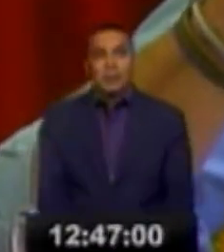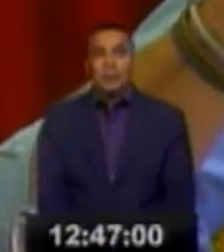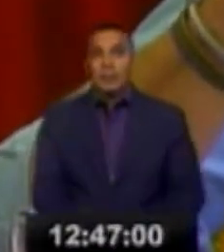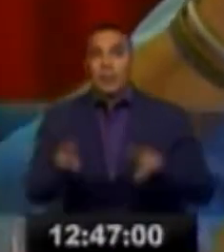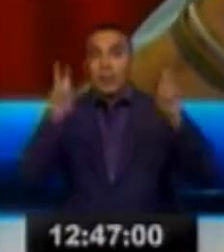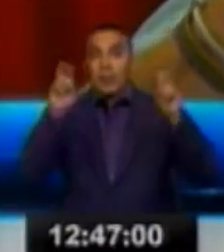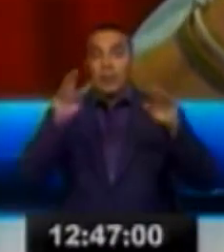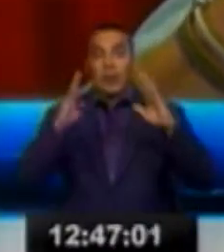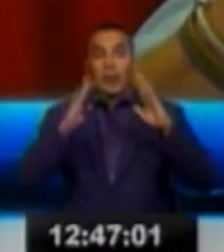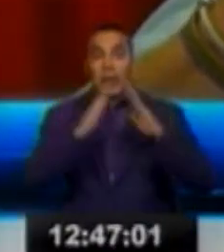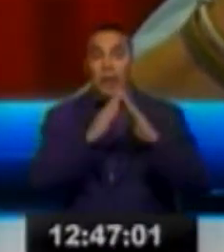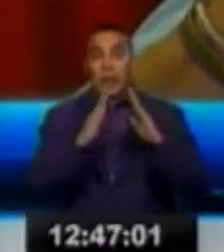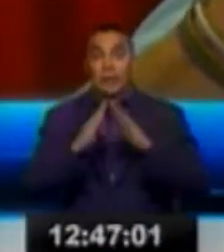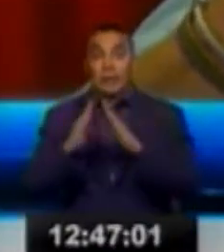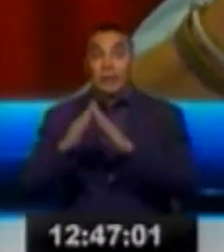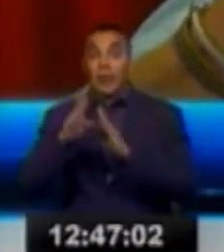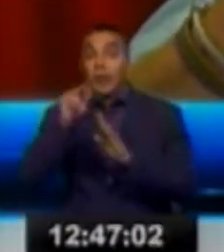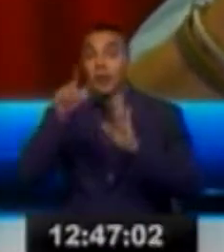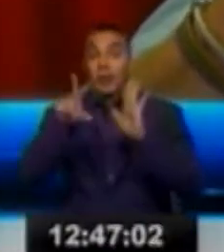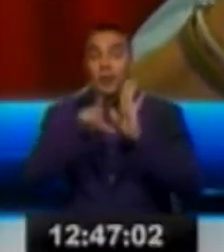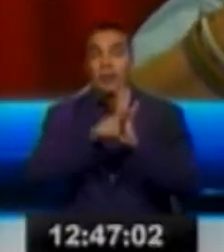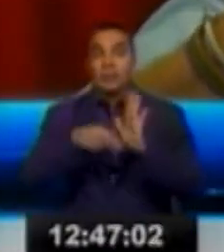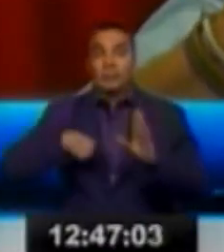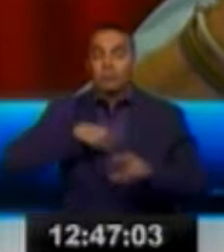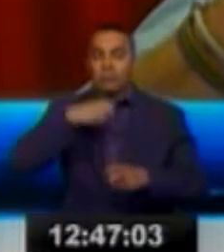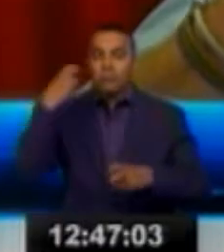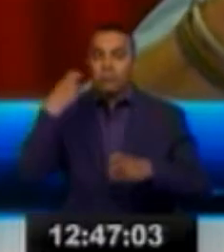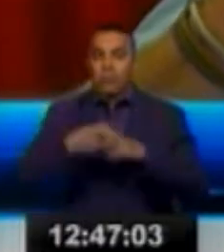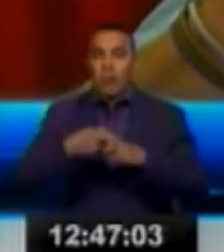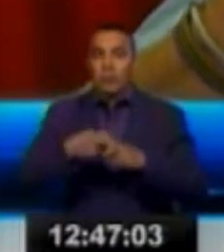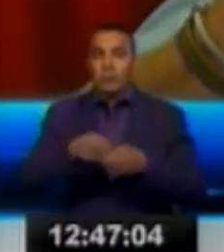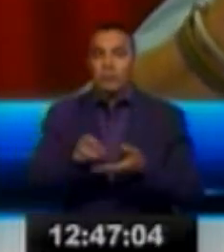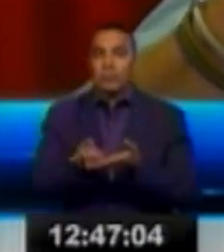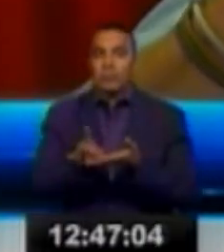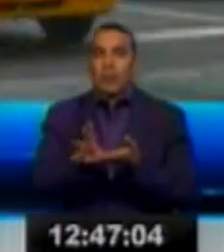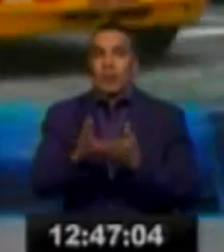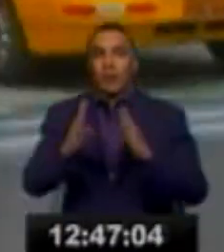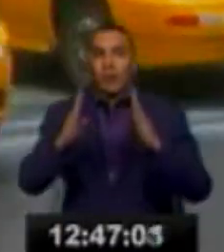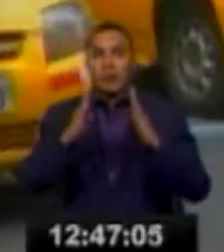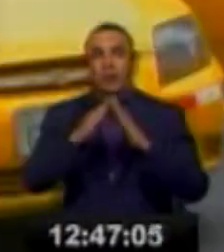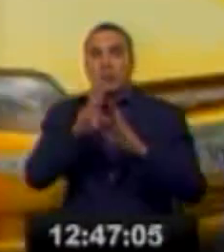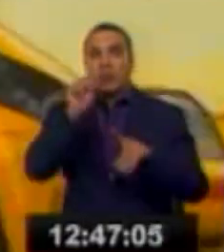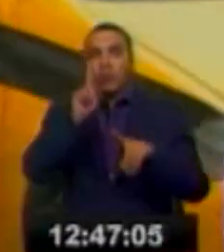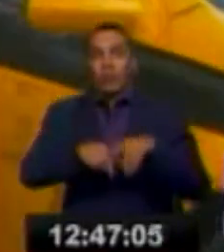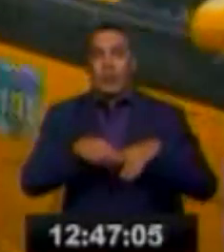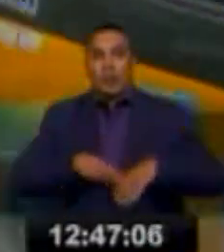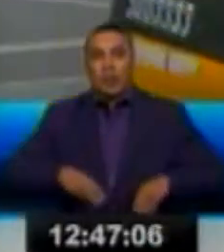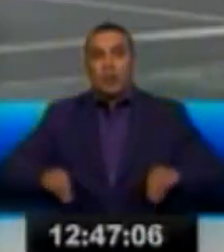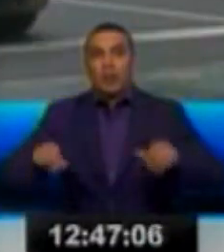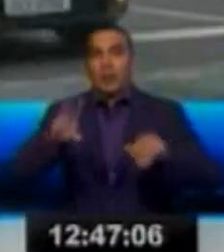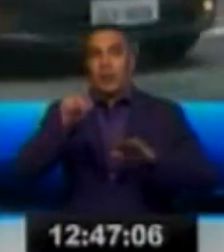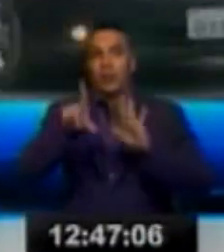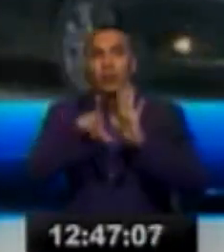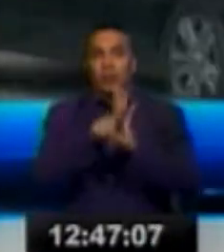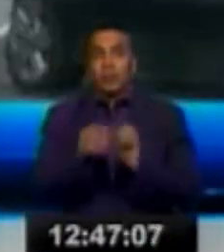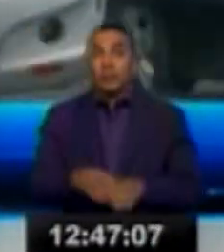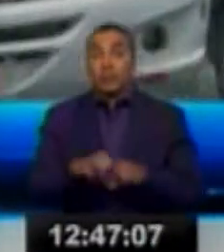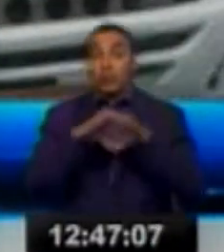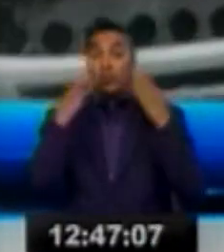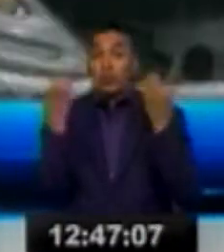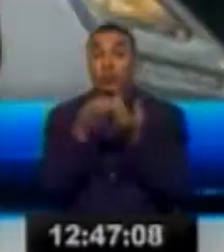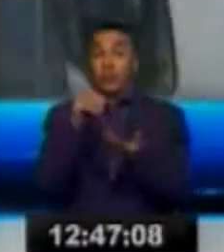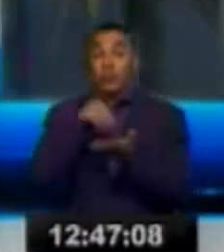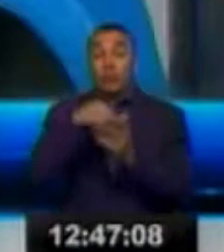de las invasiones. Vamos a dar mano dura a combatir con el tema de las invasiones. El recién conformado Comité para el